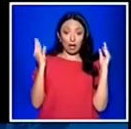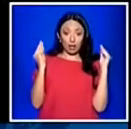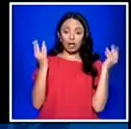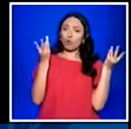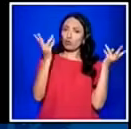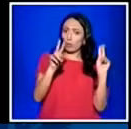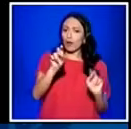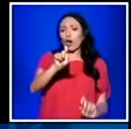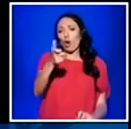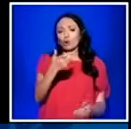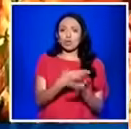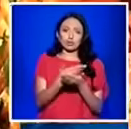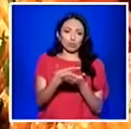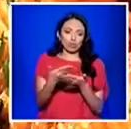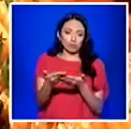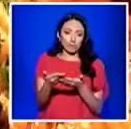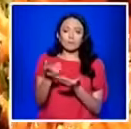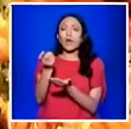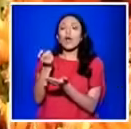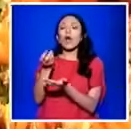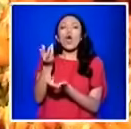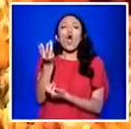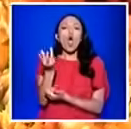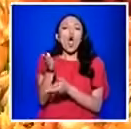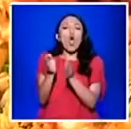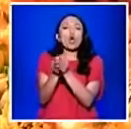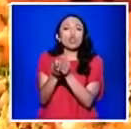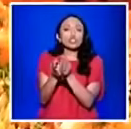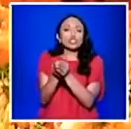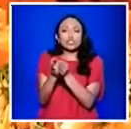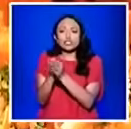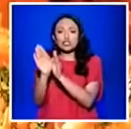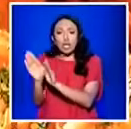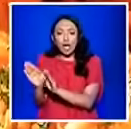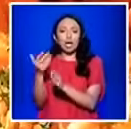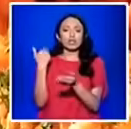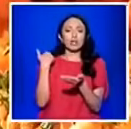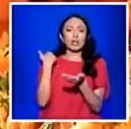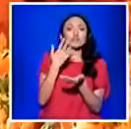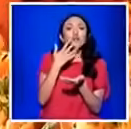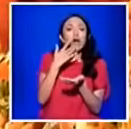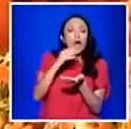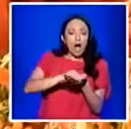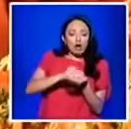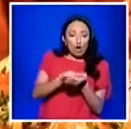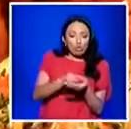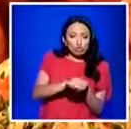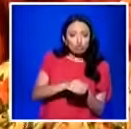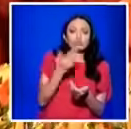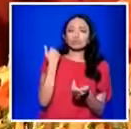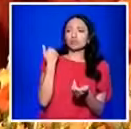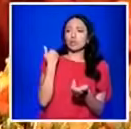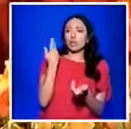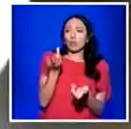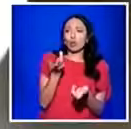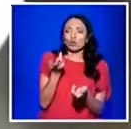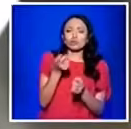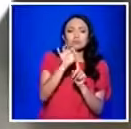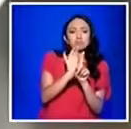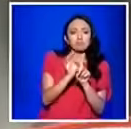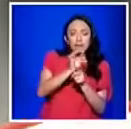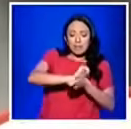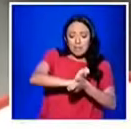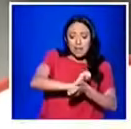algunas otras especialidades, que son nuestras conchas gratinadas, nuestros melosos, tenemos unos carapachos rellenos, tenemos